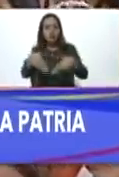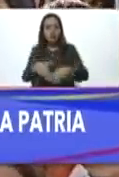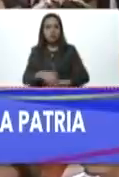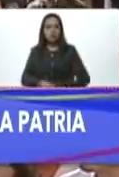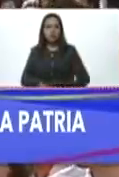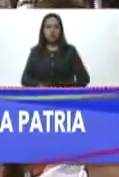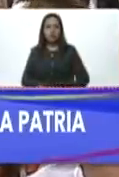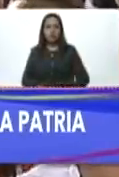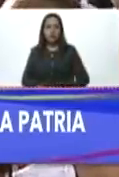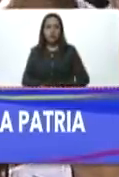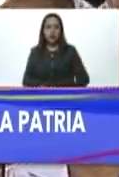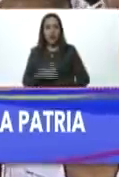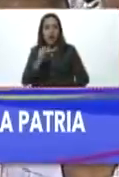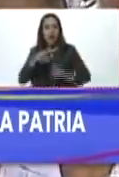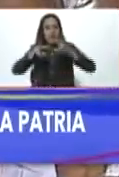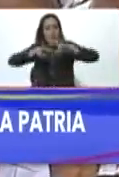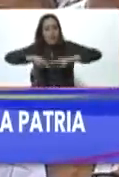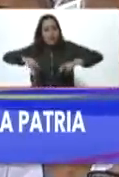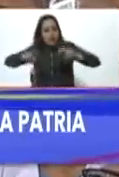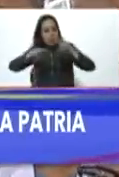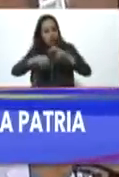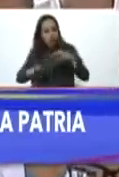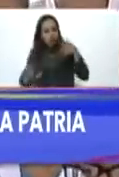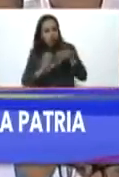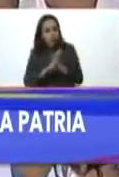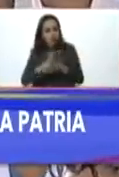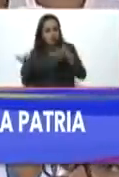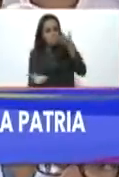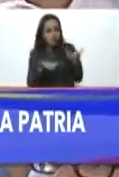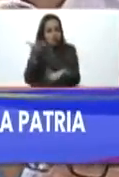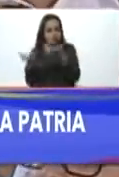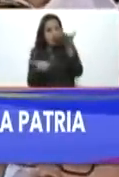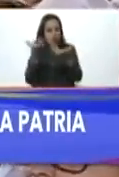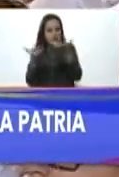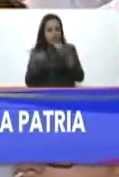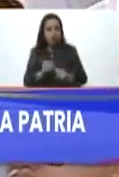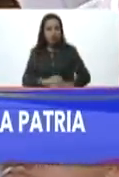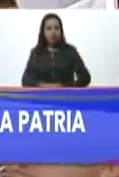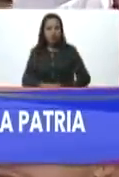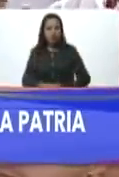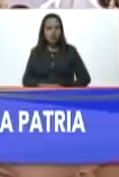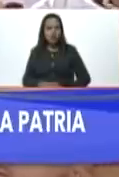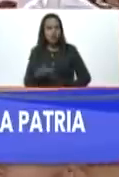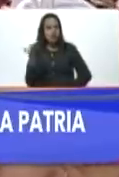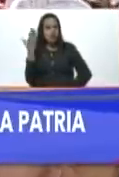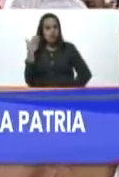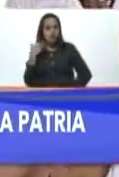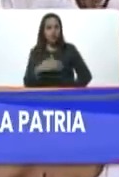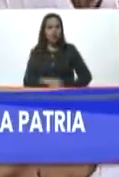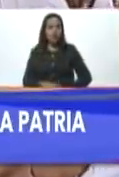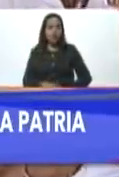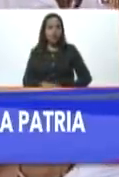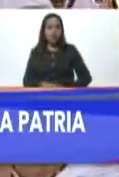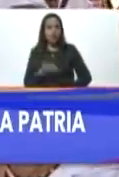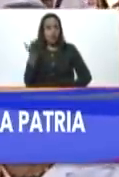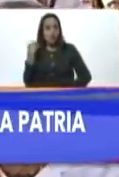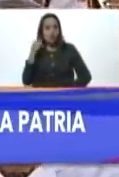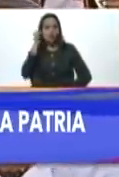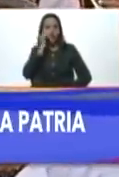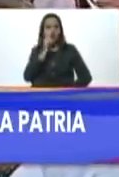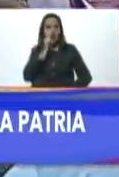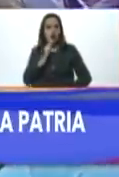Ya la investigación sobre el incendio y quema de las máquinas electorales el pasado